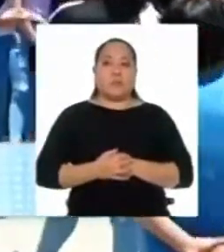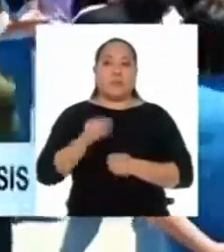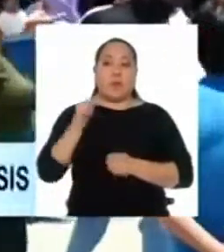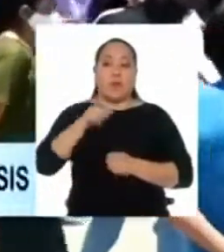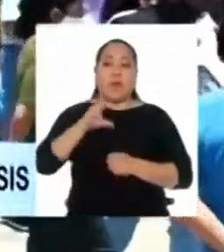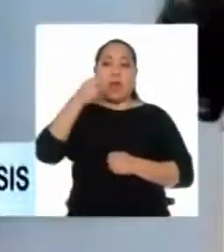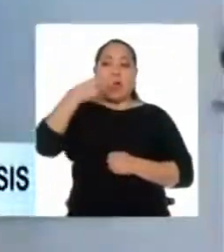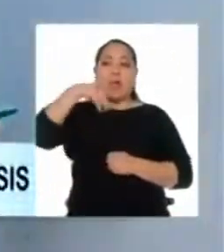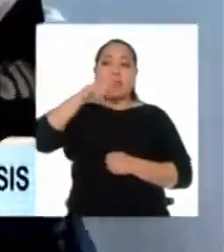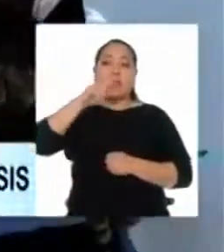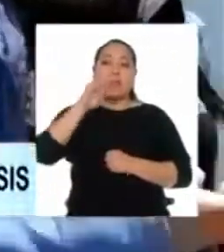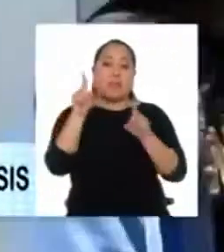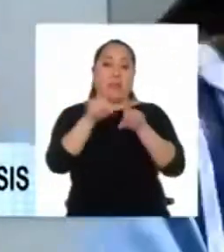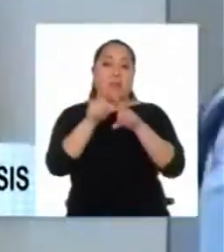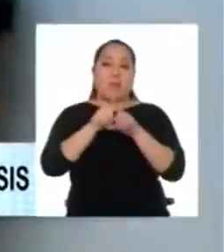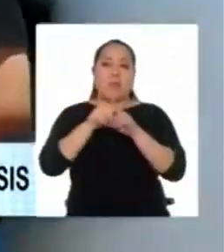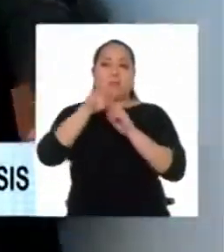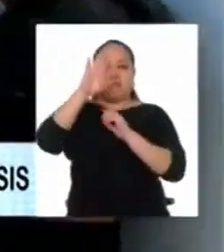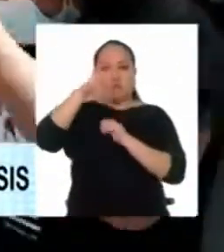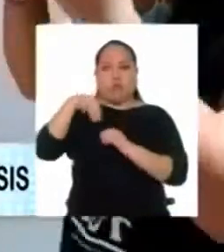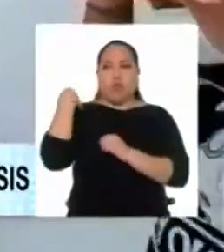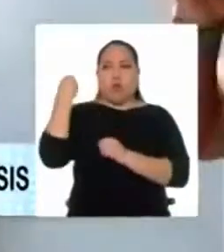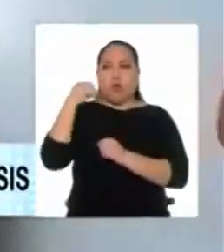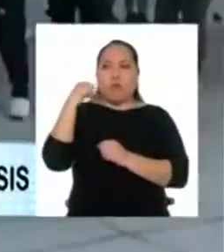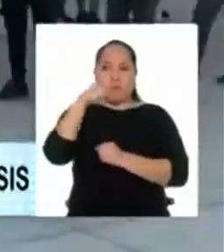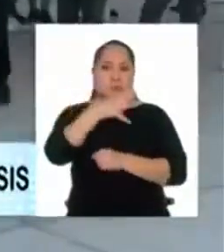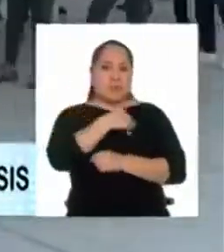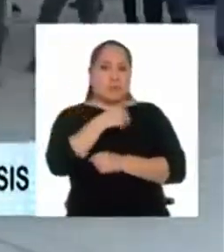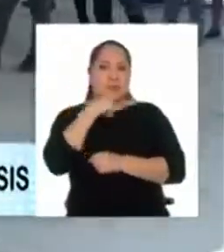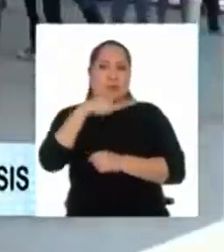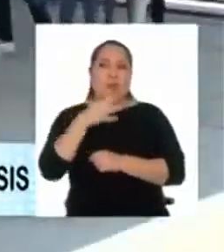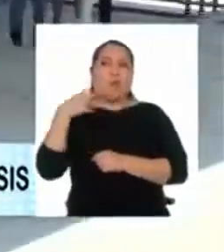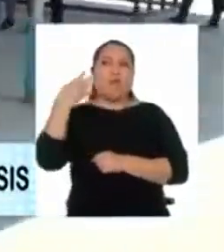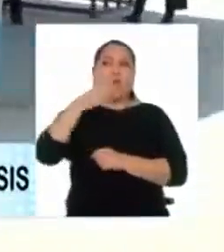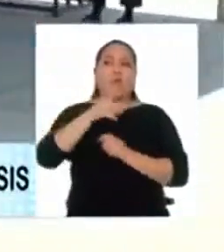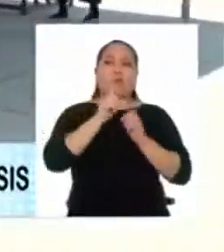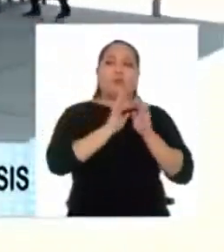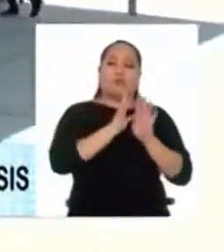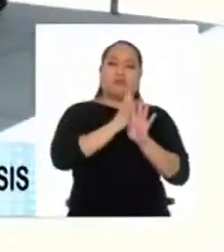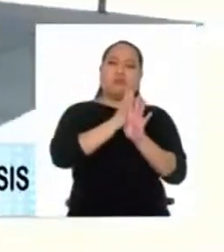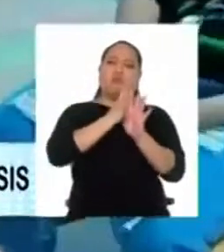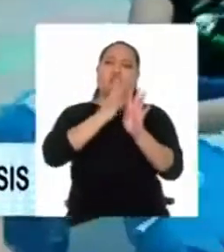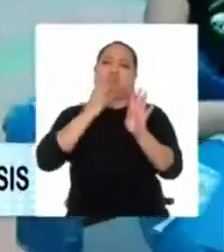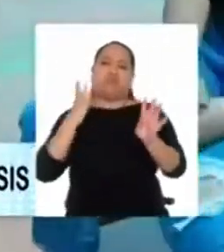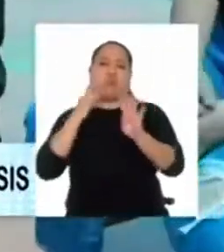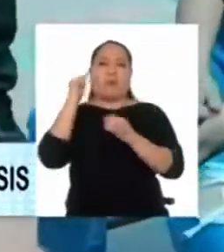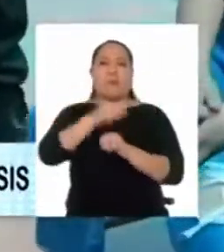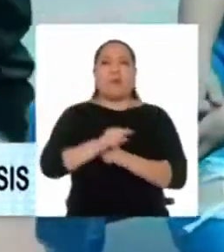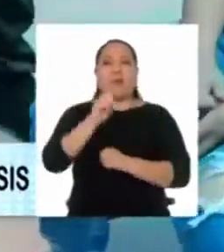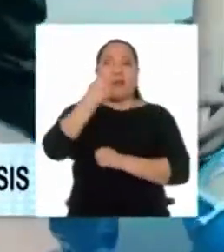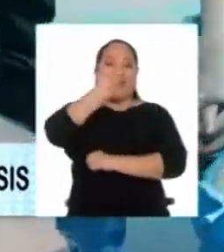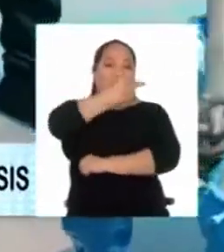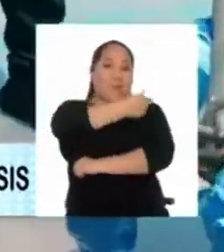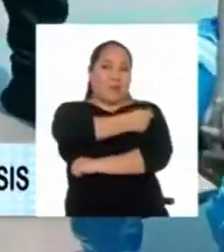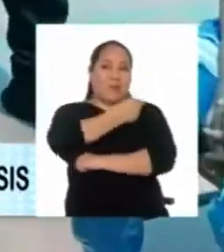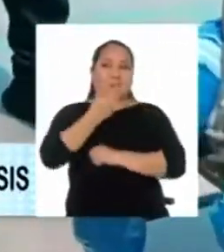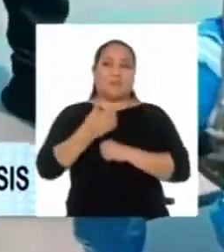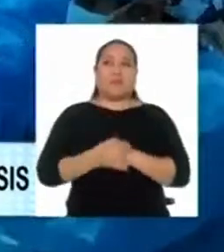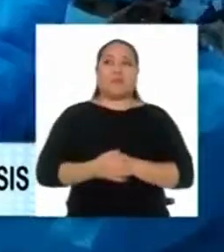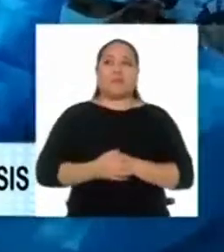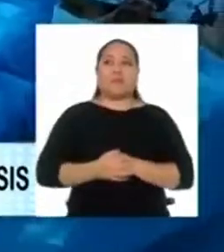En Cañete también hubo gran cantidad de menores de esta edad que realizaron largas filas para recibir su primera